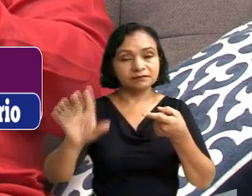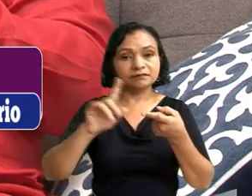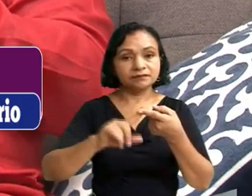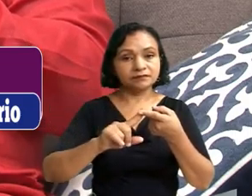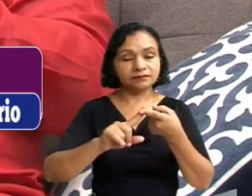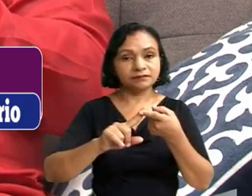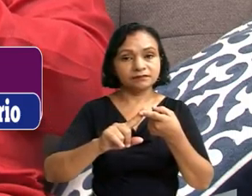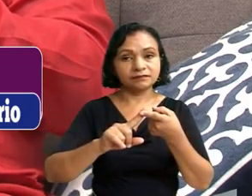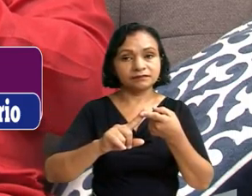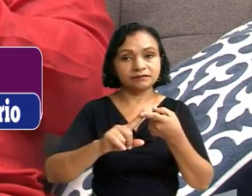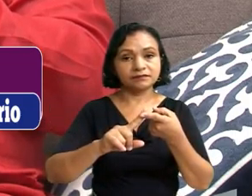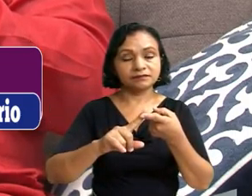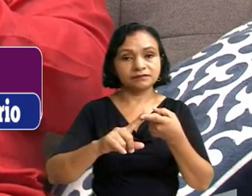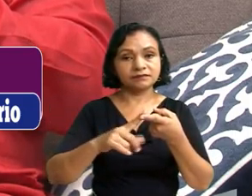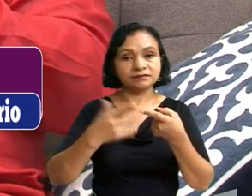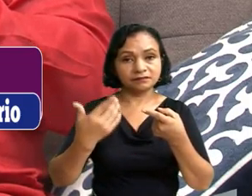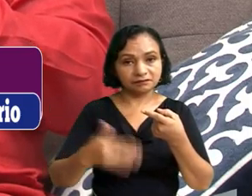región